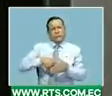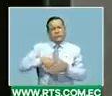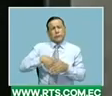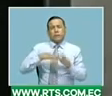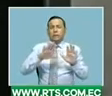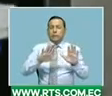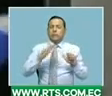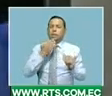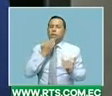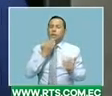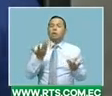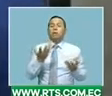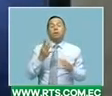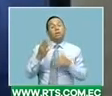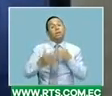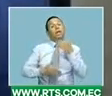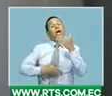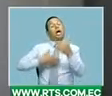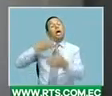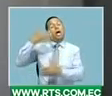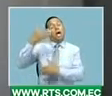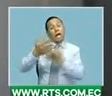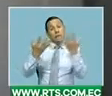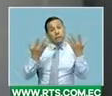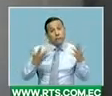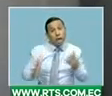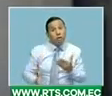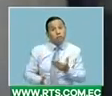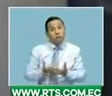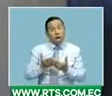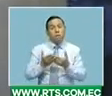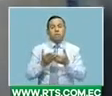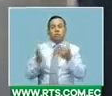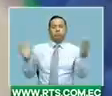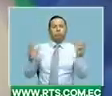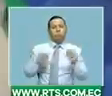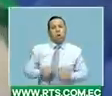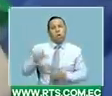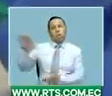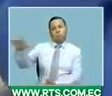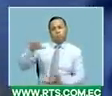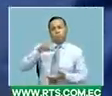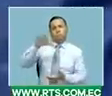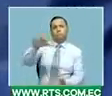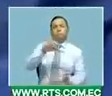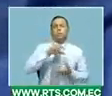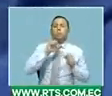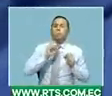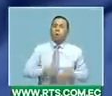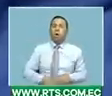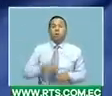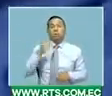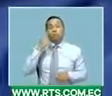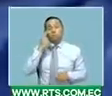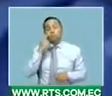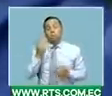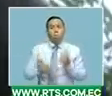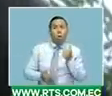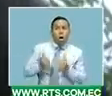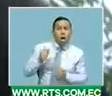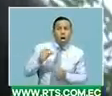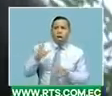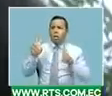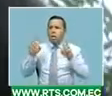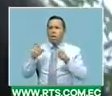la posibilidad de que en un futuro sean parte de la iniciativa, cuando se conozca con certeza qué tipo de vacunas llegarían al país. Y si